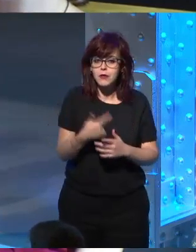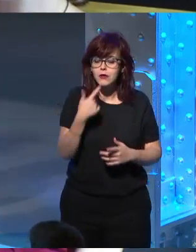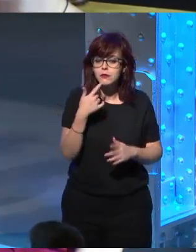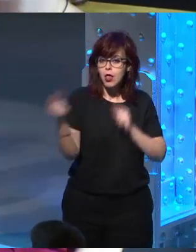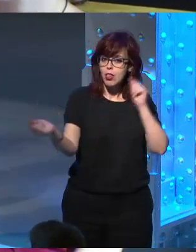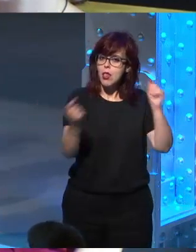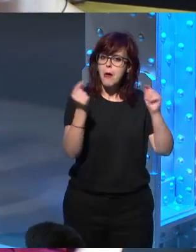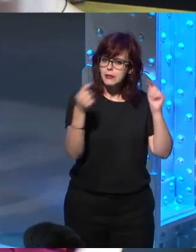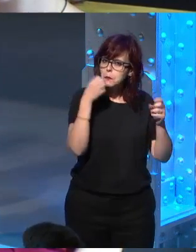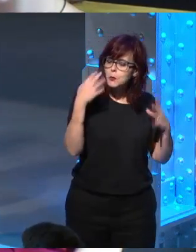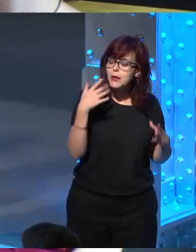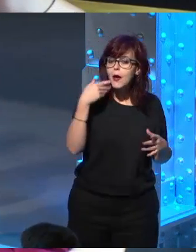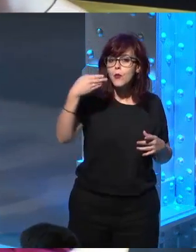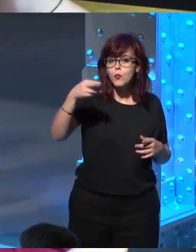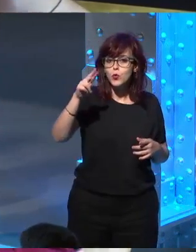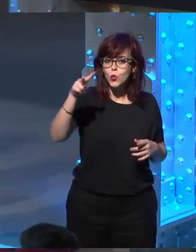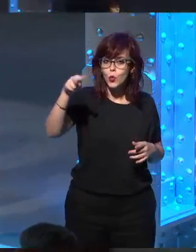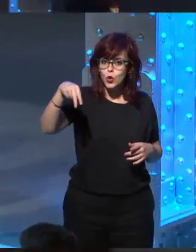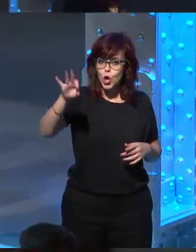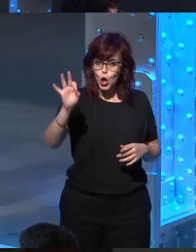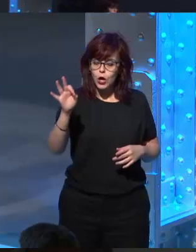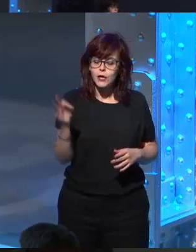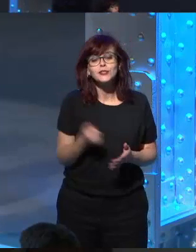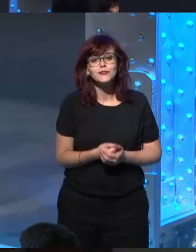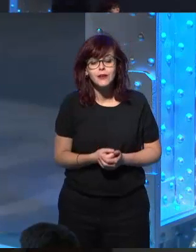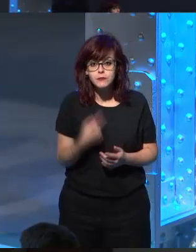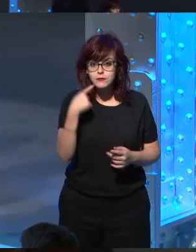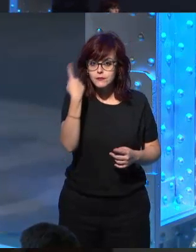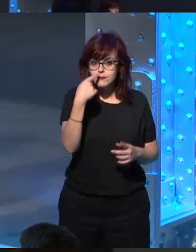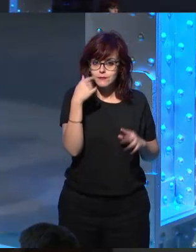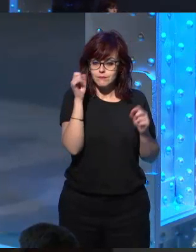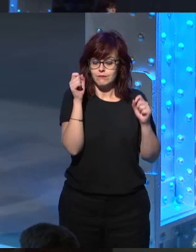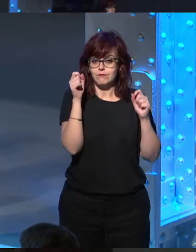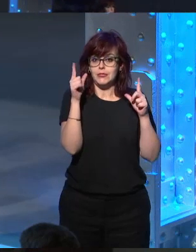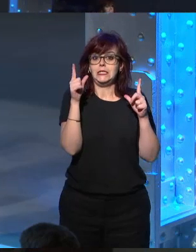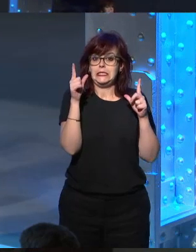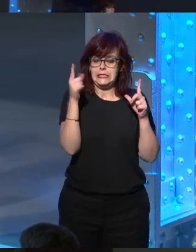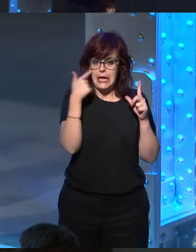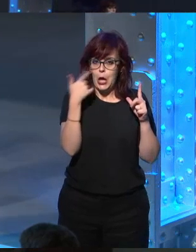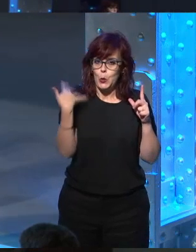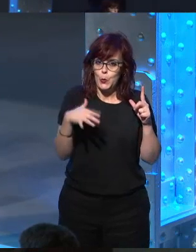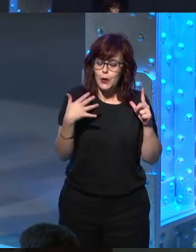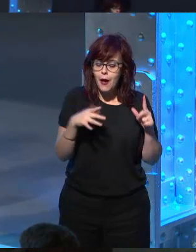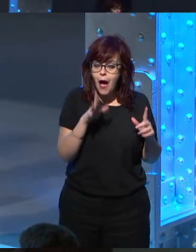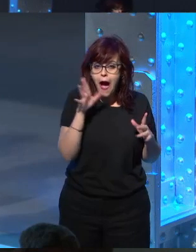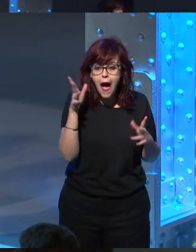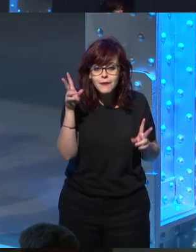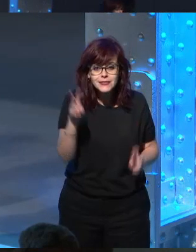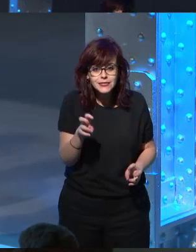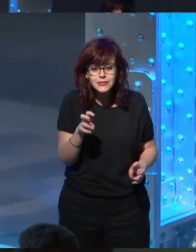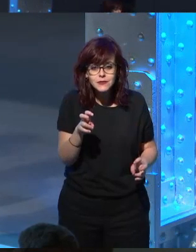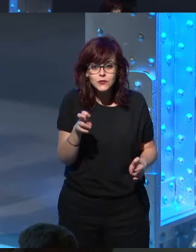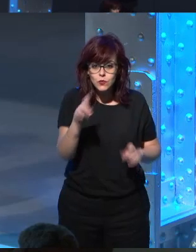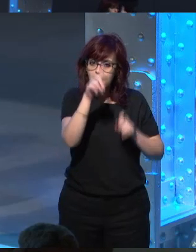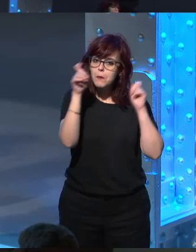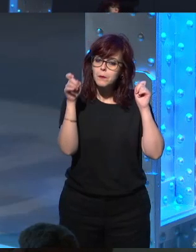en debate. Bruno. Vaya. ¿Ah? Es que te he visto así con los ojos muy abiertos. Si no, Leopoldo, no, bueno, quiero decir que